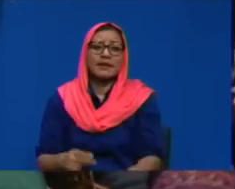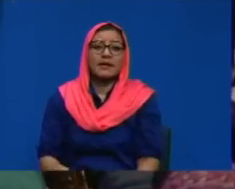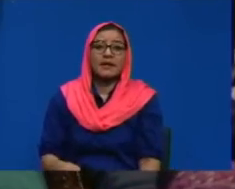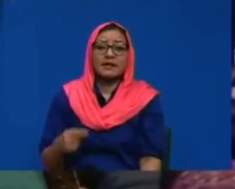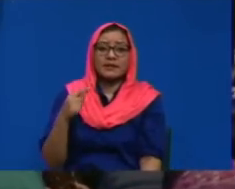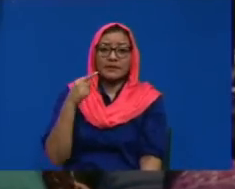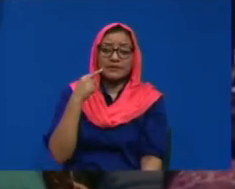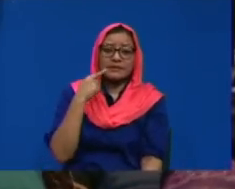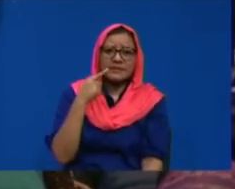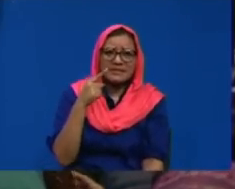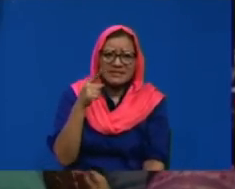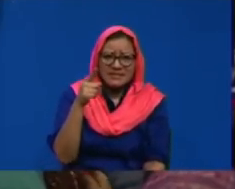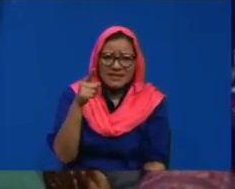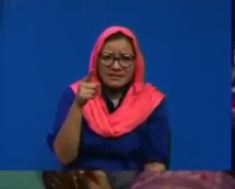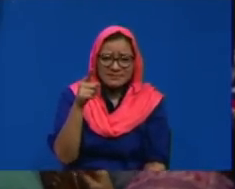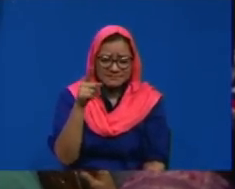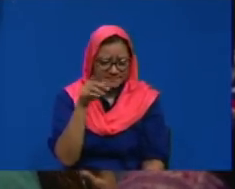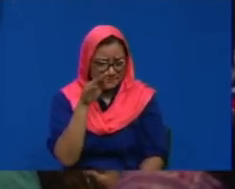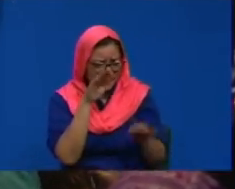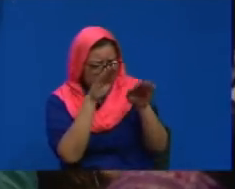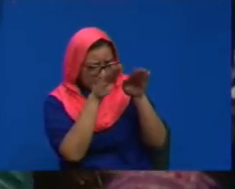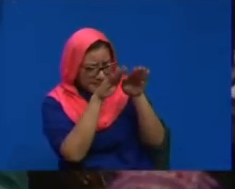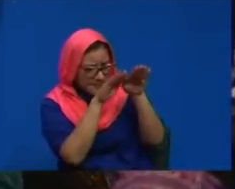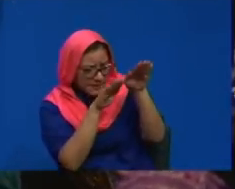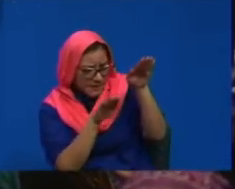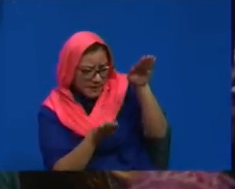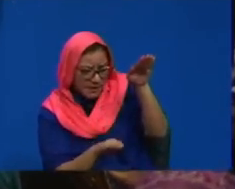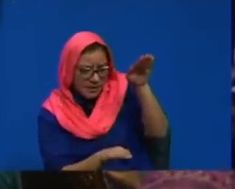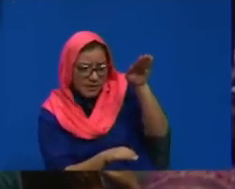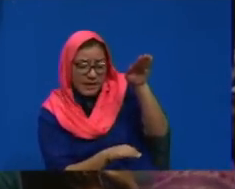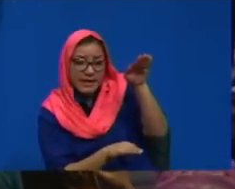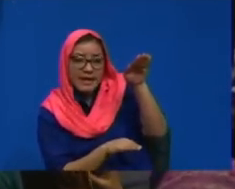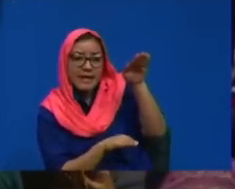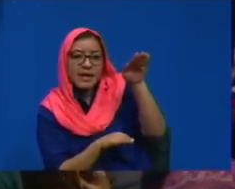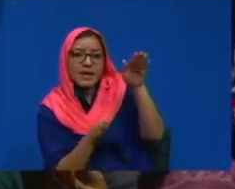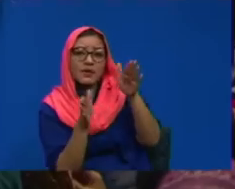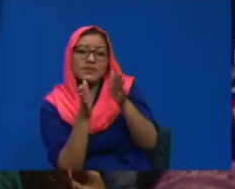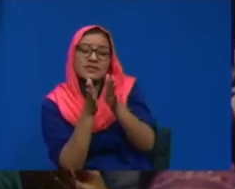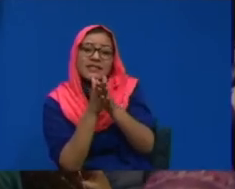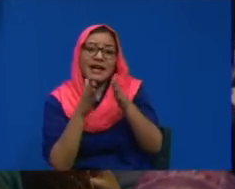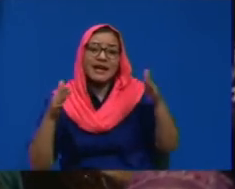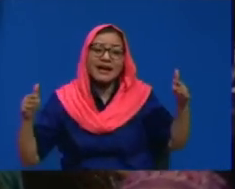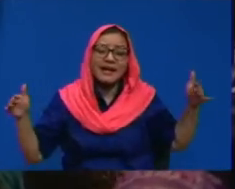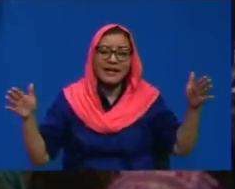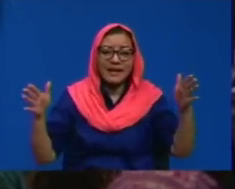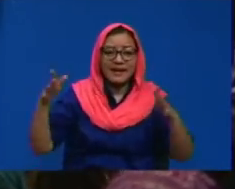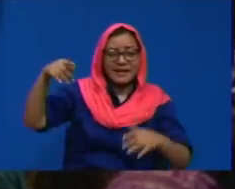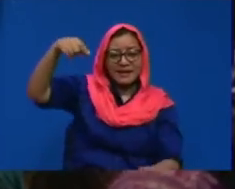visites. Le hiciste un poco menor que los